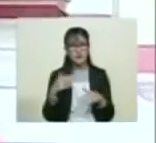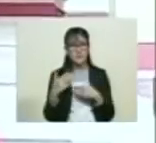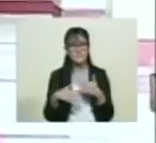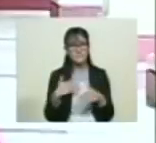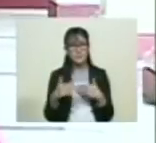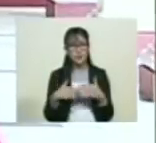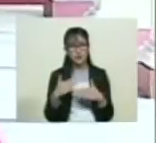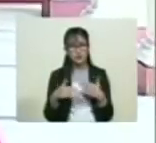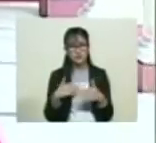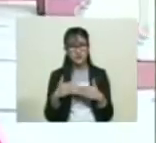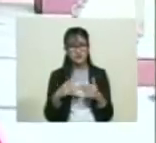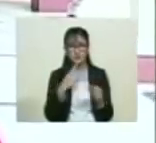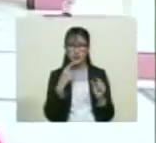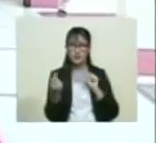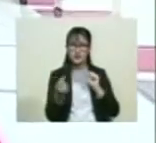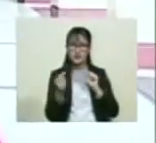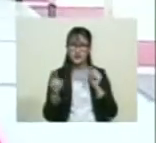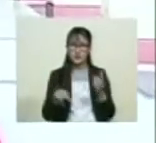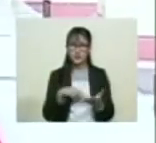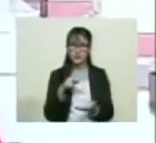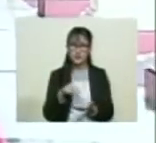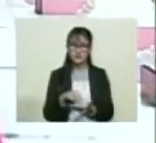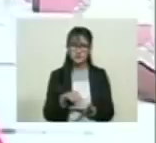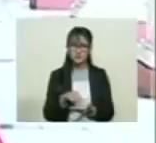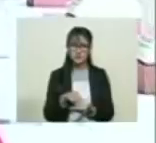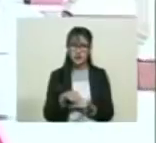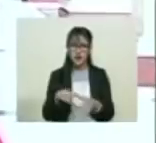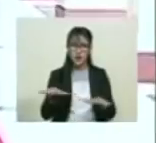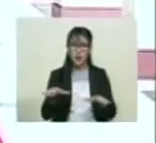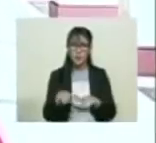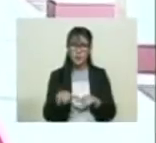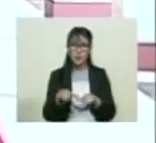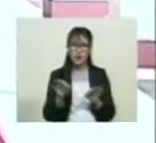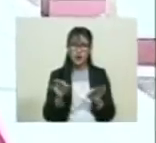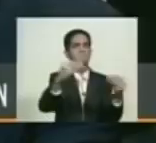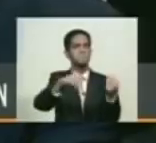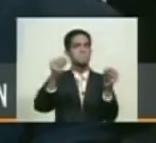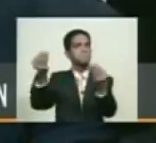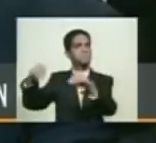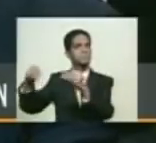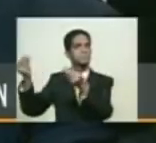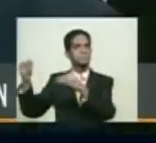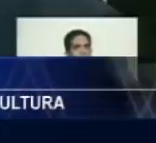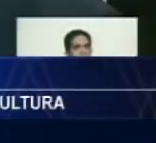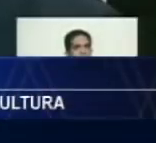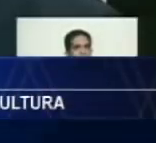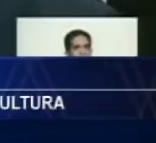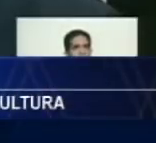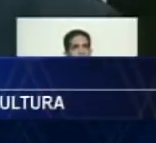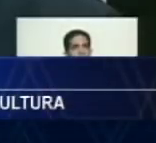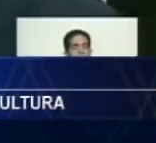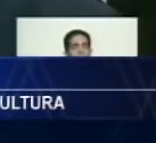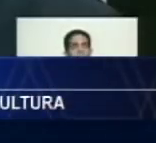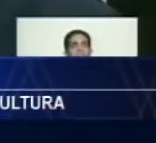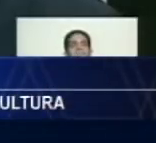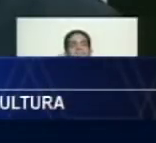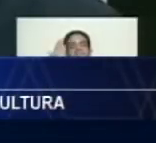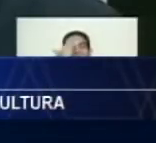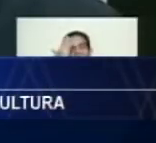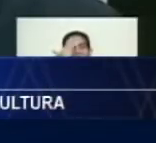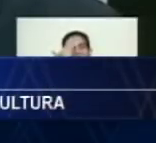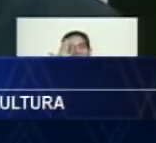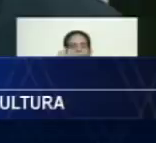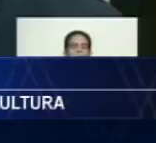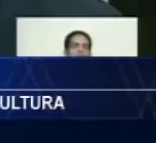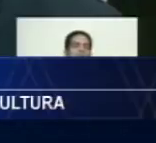de Comunicación y Cultura, también participó en el diálogo con los directivos de los medios. Sé que se presentan dificultades. Temprano